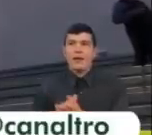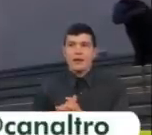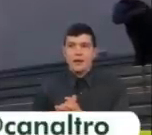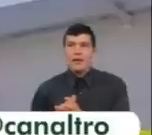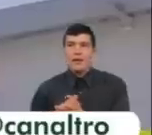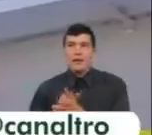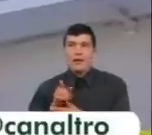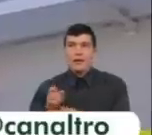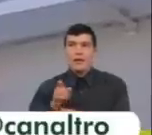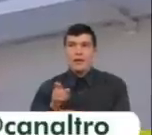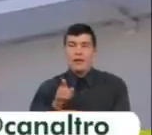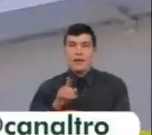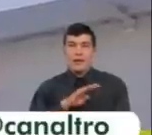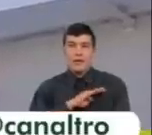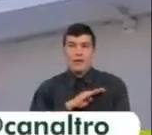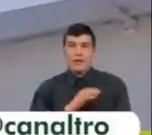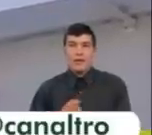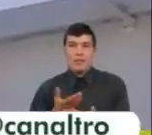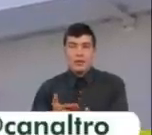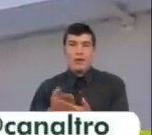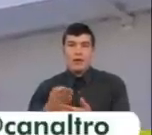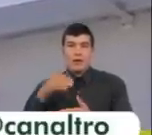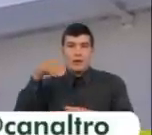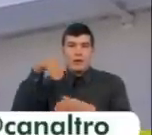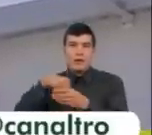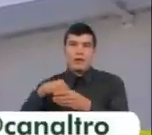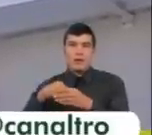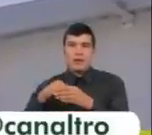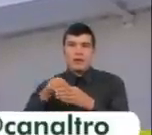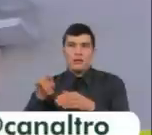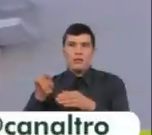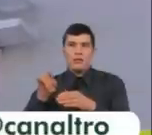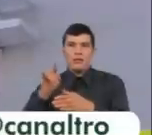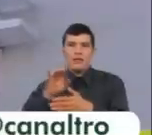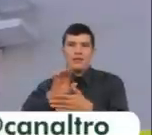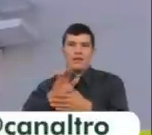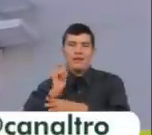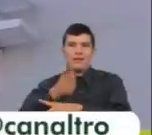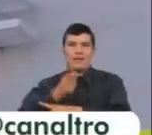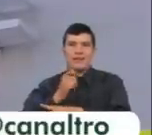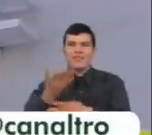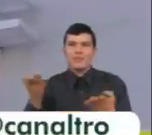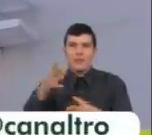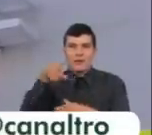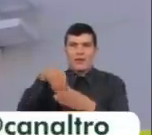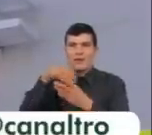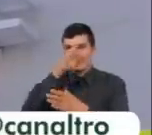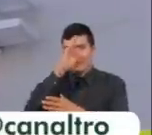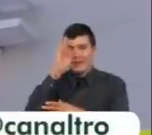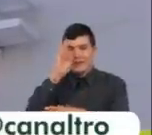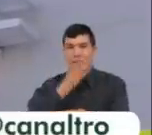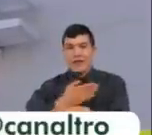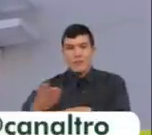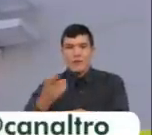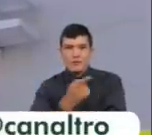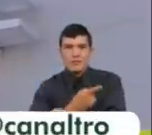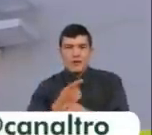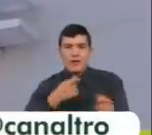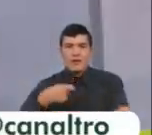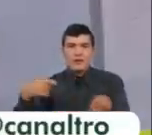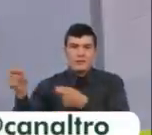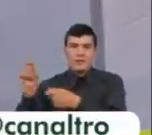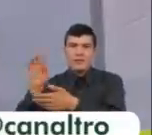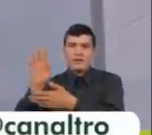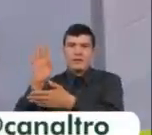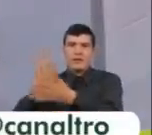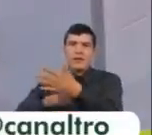voluntariamente a las autoridades está detenido en estos momentos en las instalaciones de la fiscalía en sanil y en las próximas horas sería trasladado